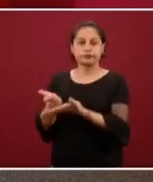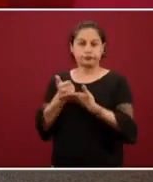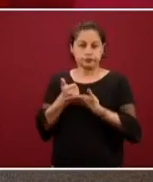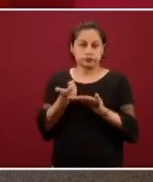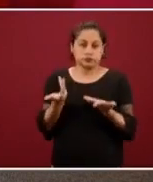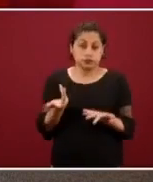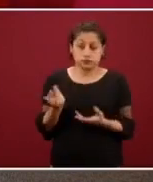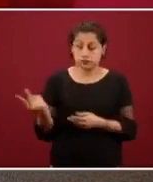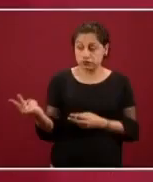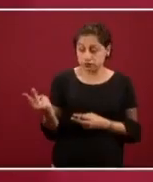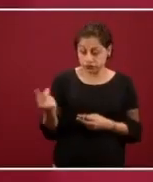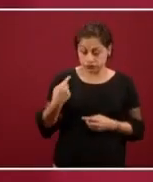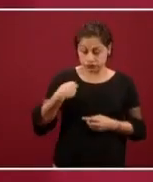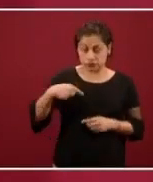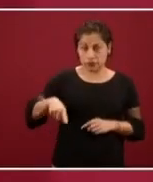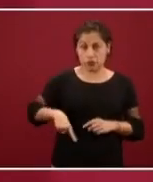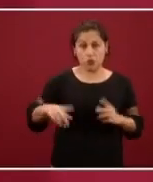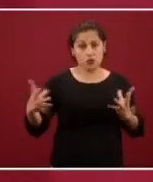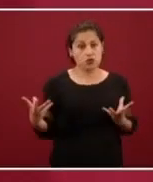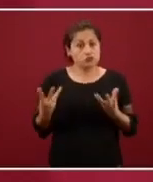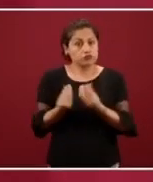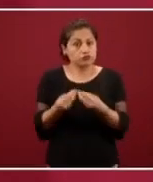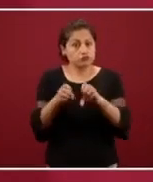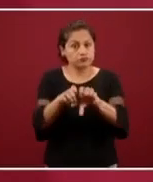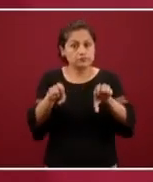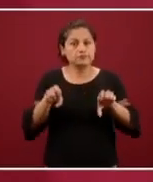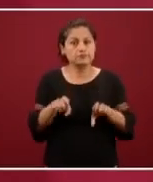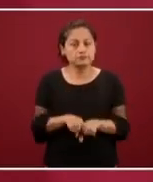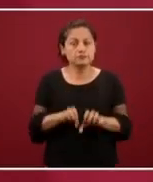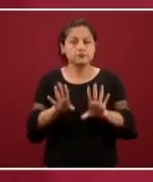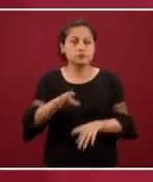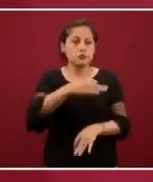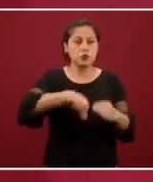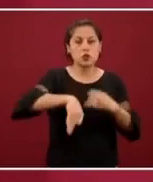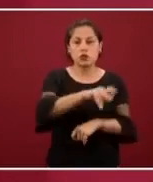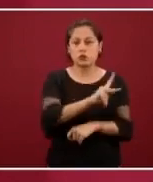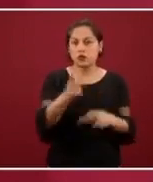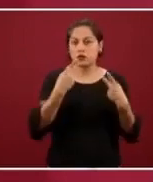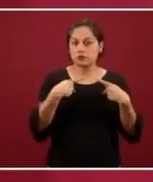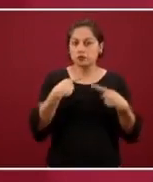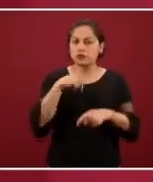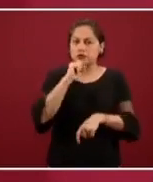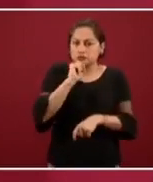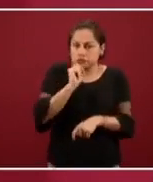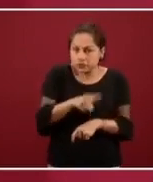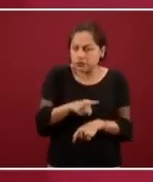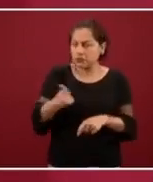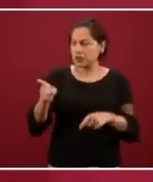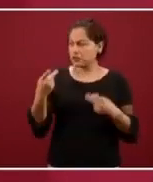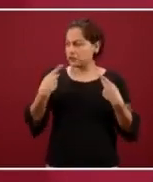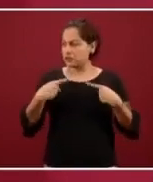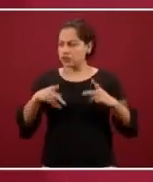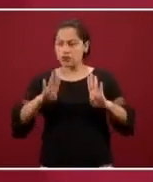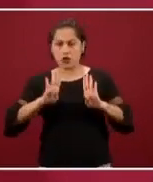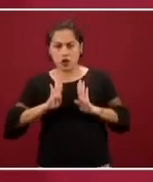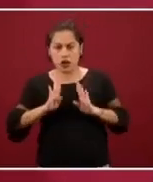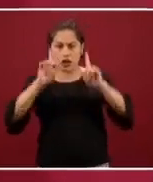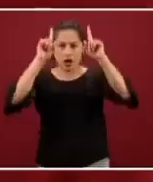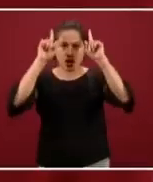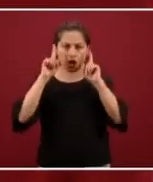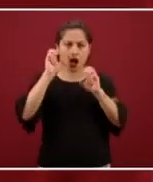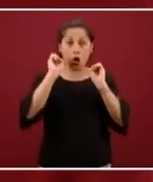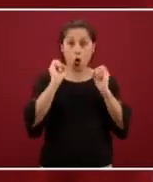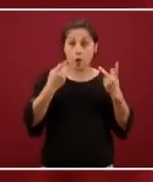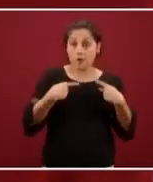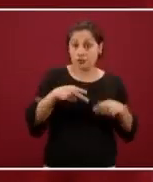equipo de salud pública, ya seamos civiles, militares, navales, somos un solo equipo de salud